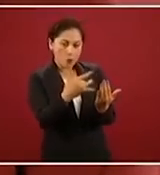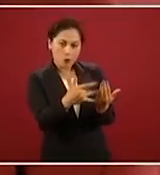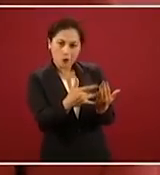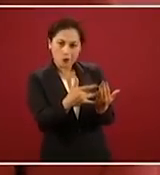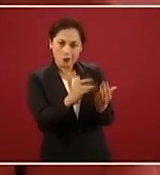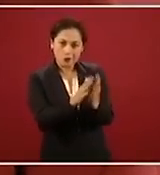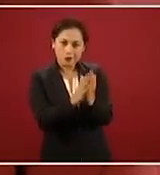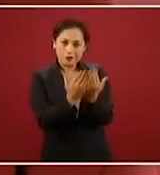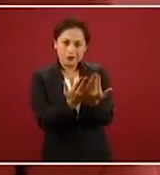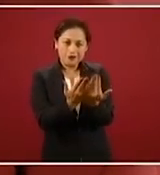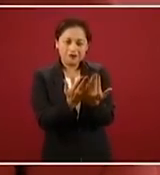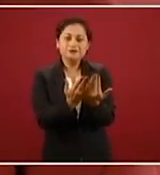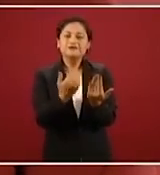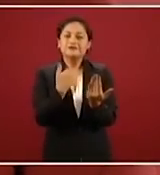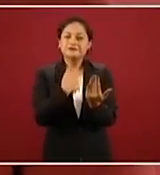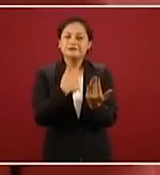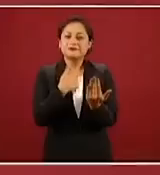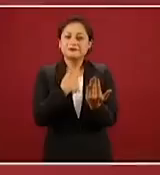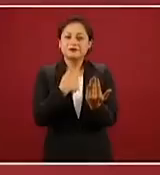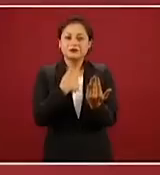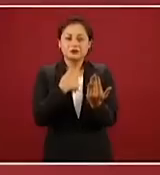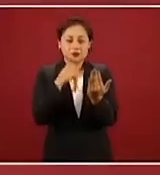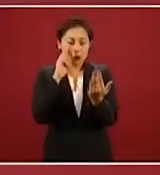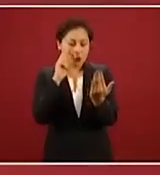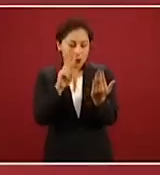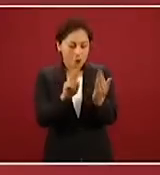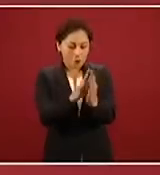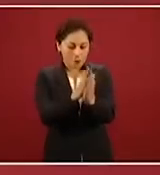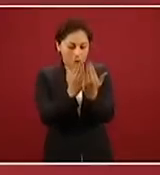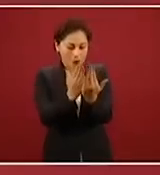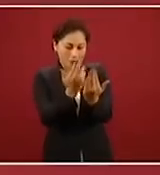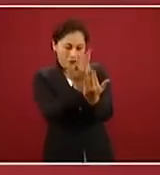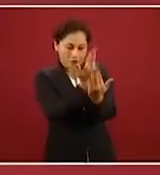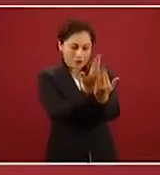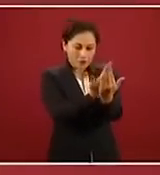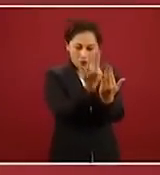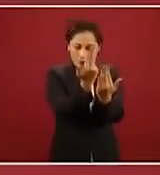me emociono al ver sus dibujos,